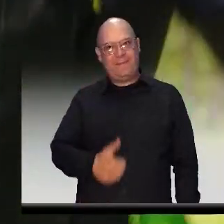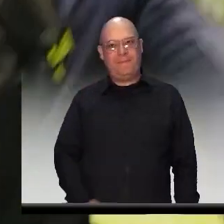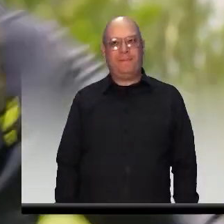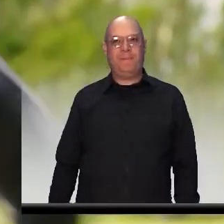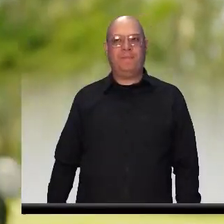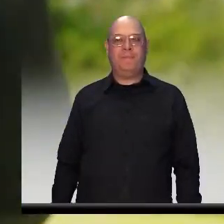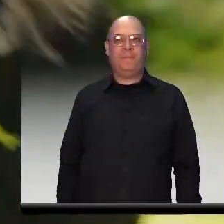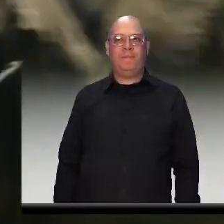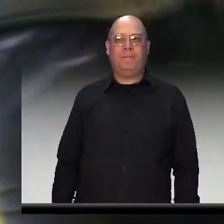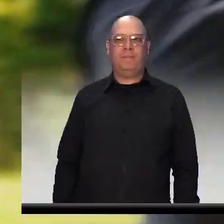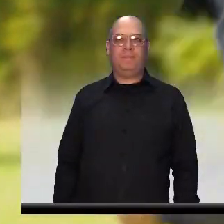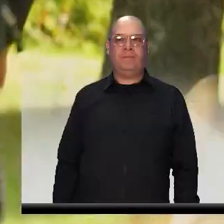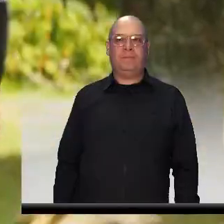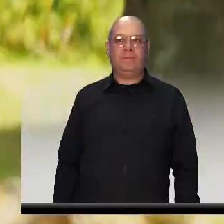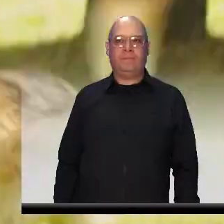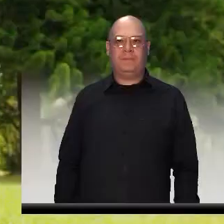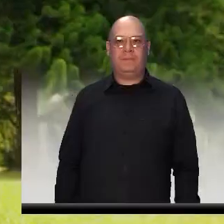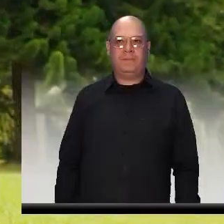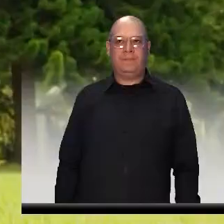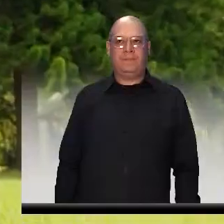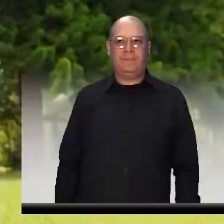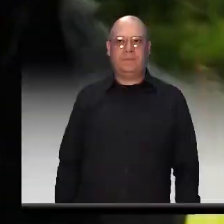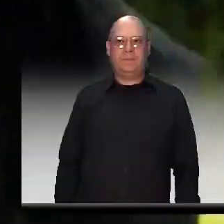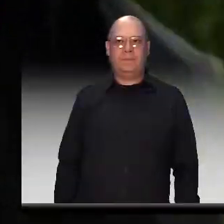Igualmente. ¿Listos?